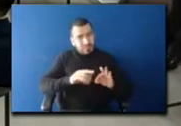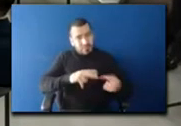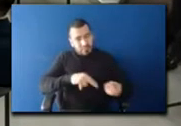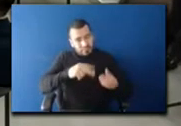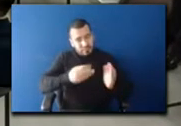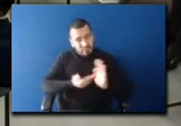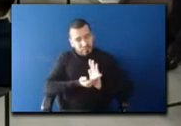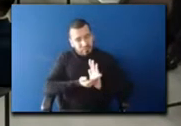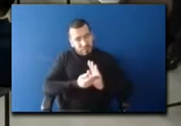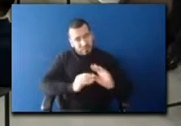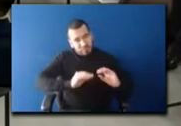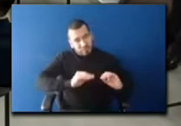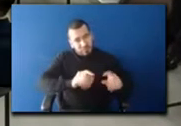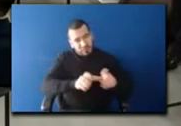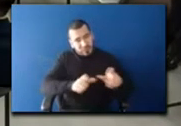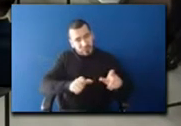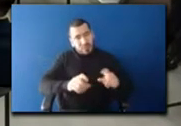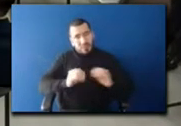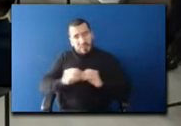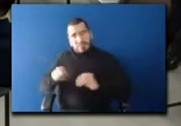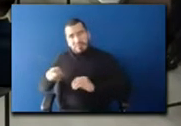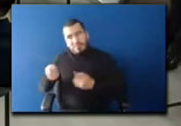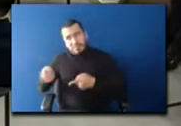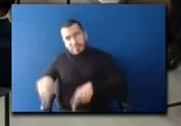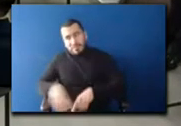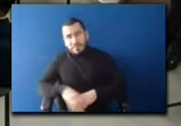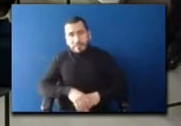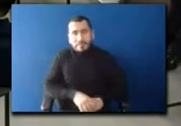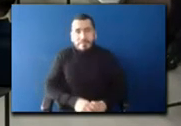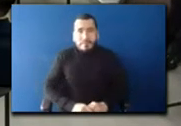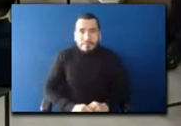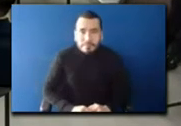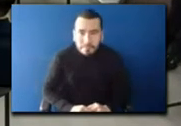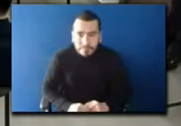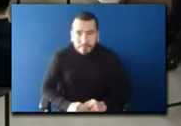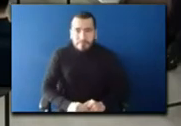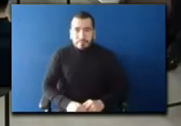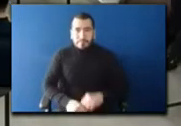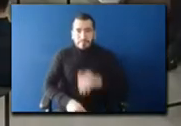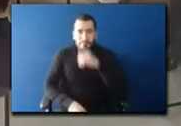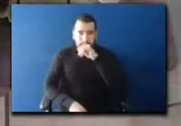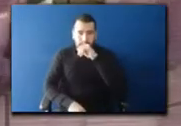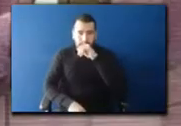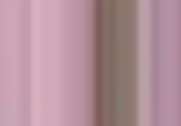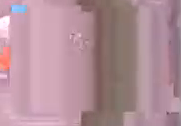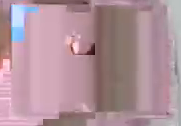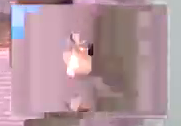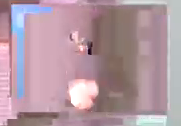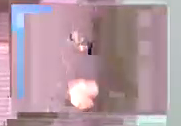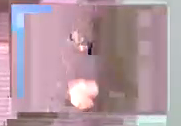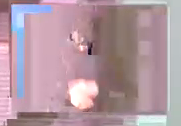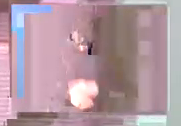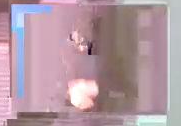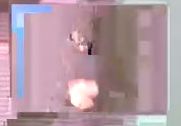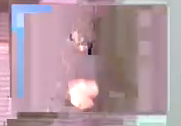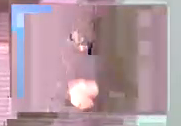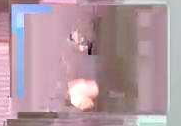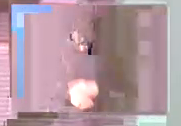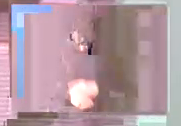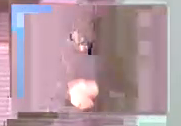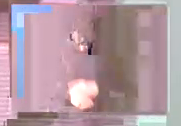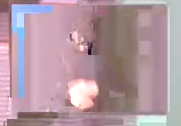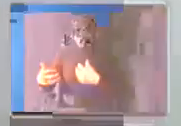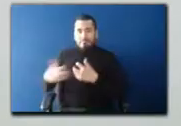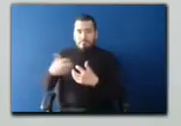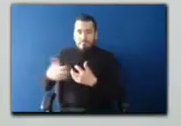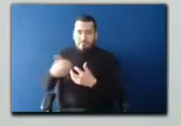estamos hablando con el público en general. Bien. Sí, señor. Definitivamente el sistema financiero tiene